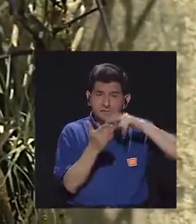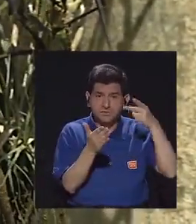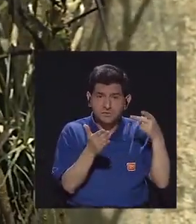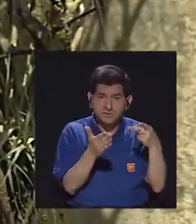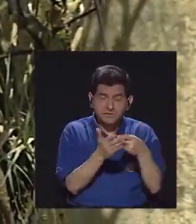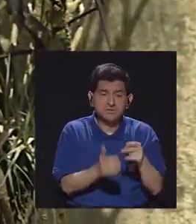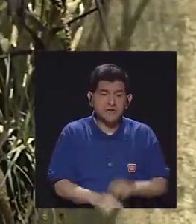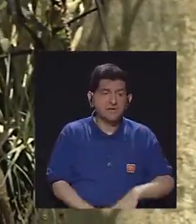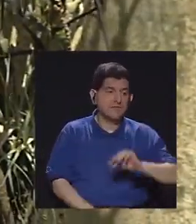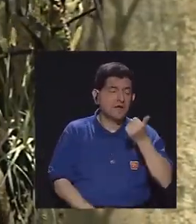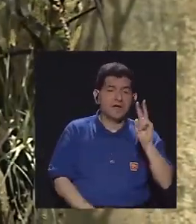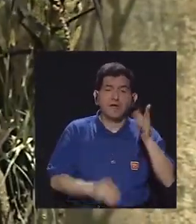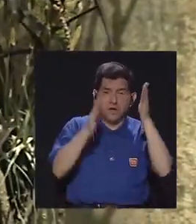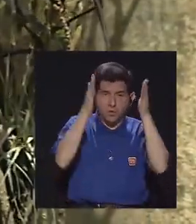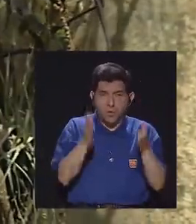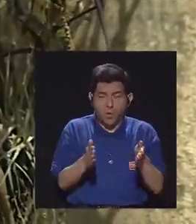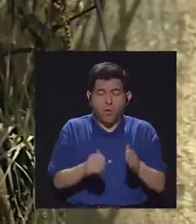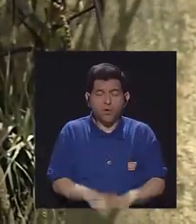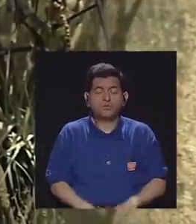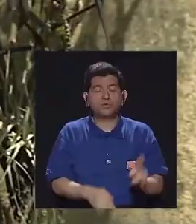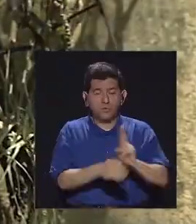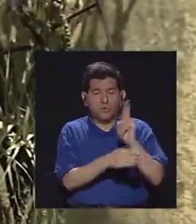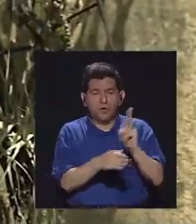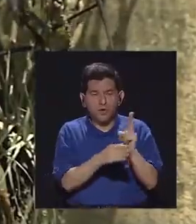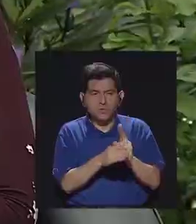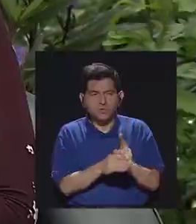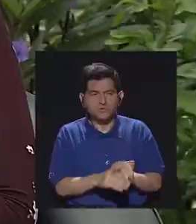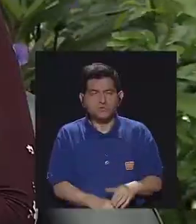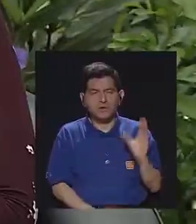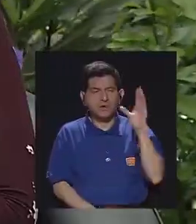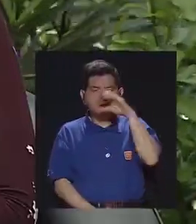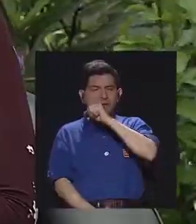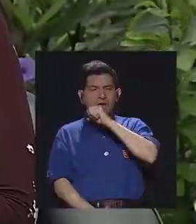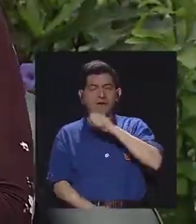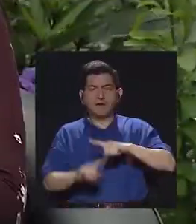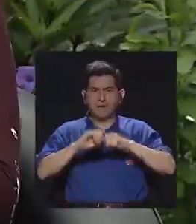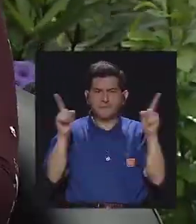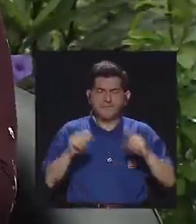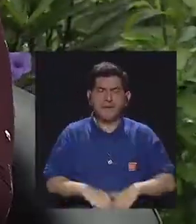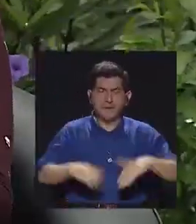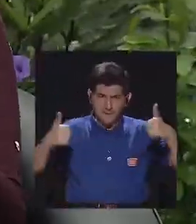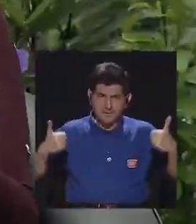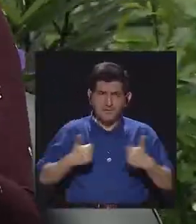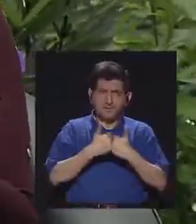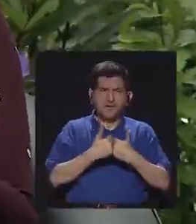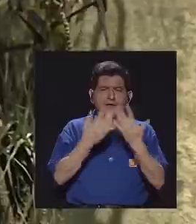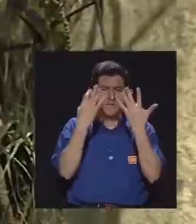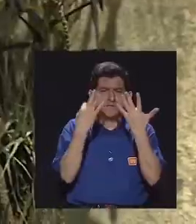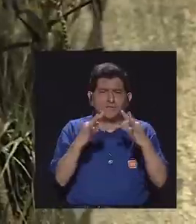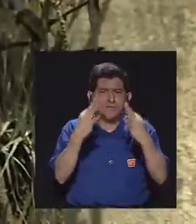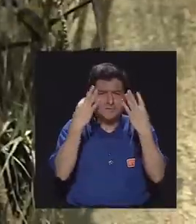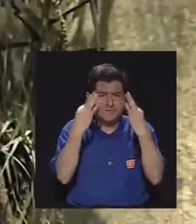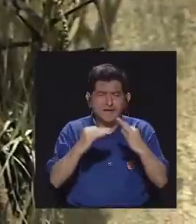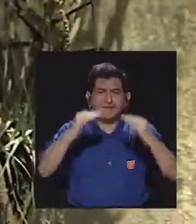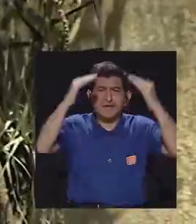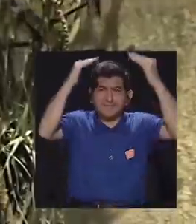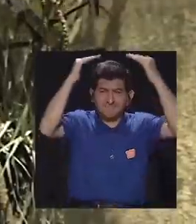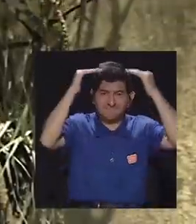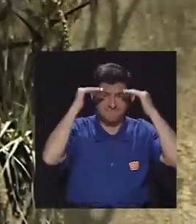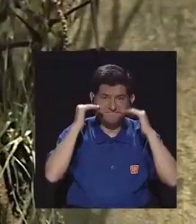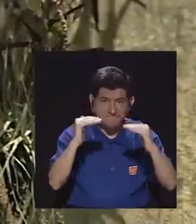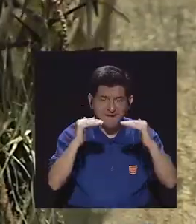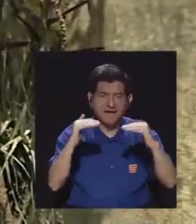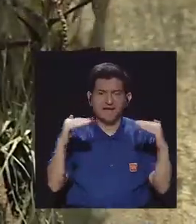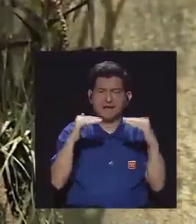hace clic en otro compañero que tal vez es consumidor. Pero ha sido todo un reto de tener que bajarnos al nivel